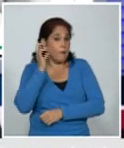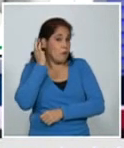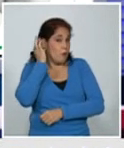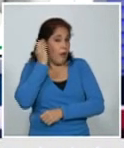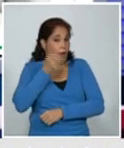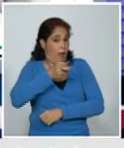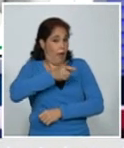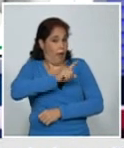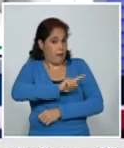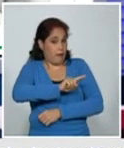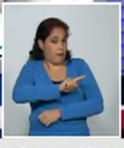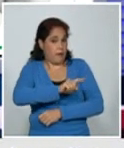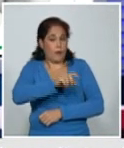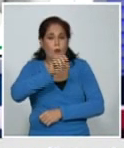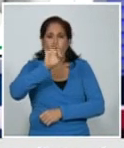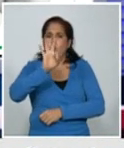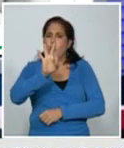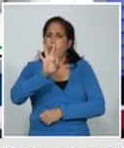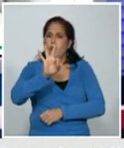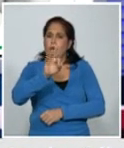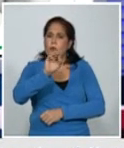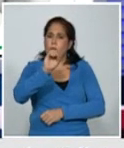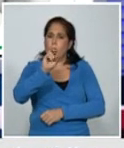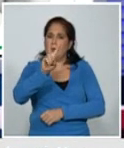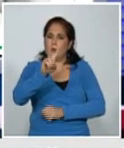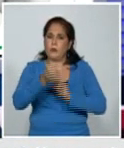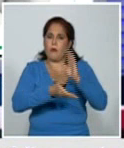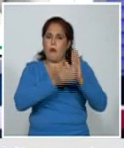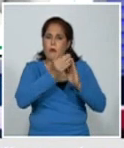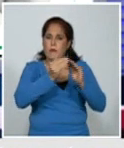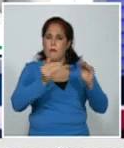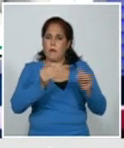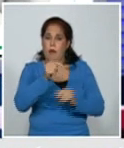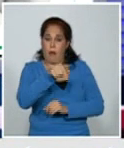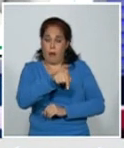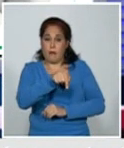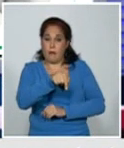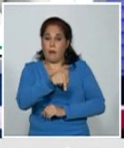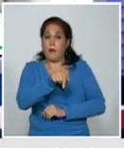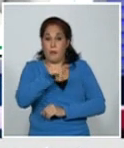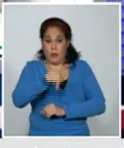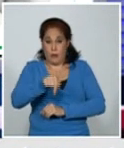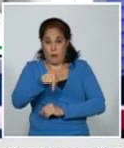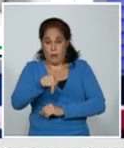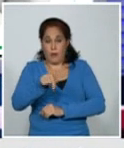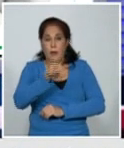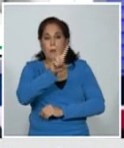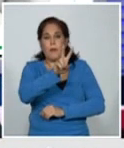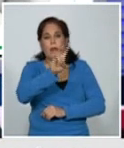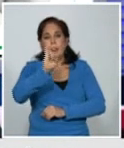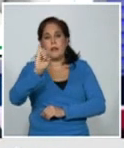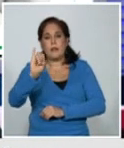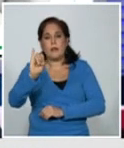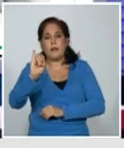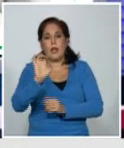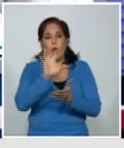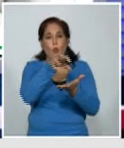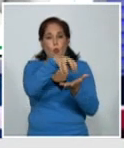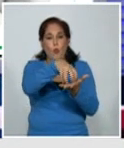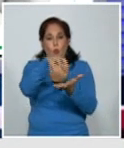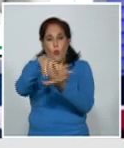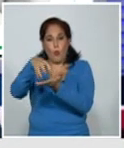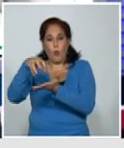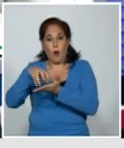fueron tributadas 802 altas clínicas y se reportan hoy 26 eventos